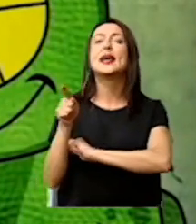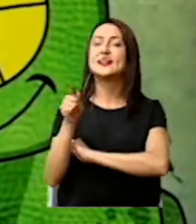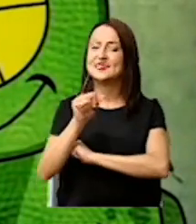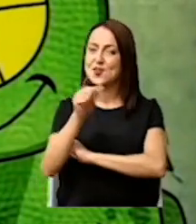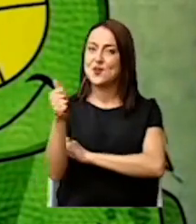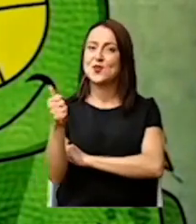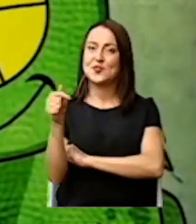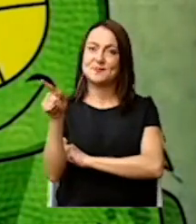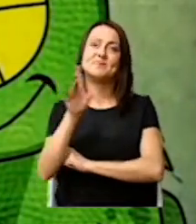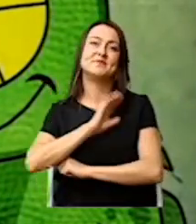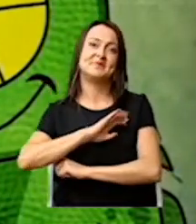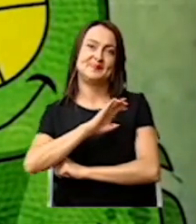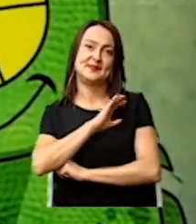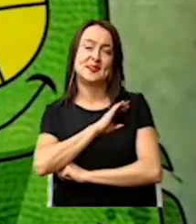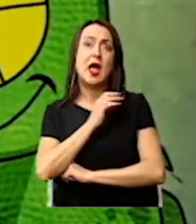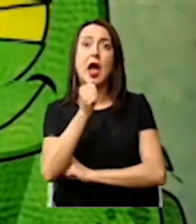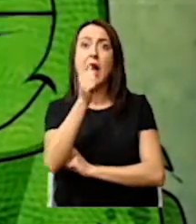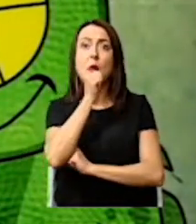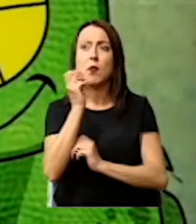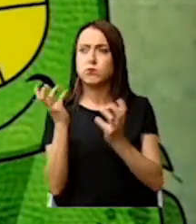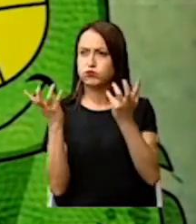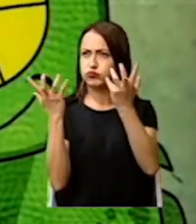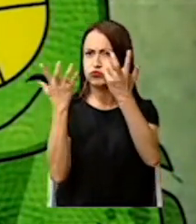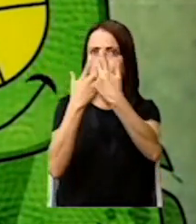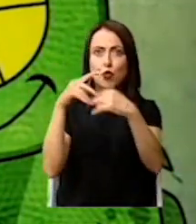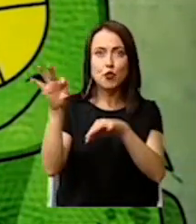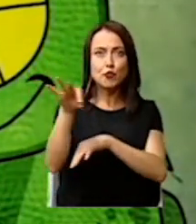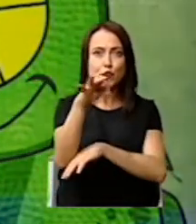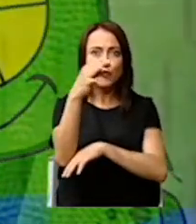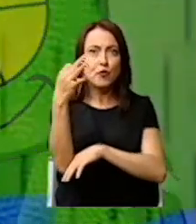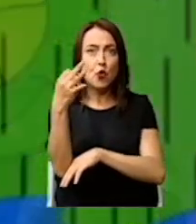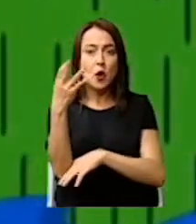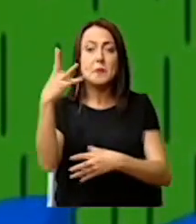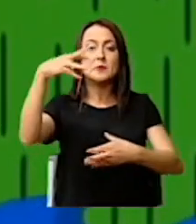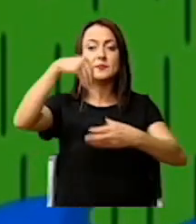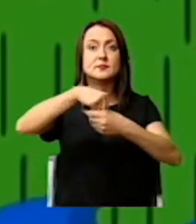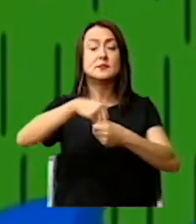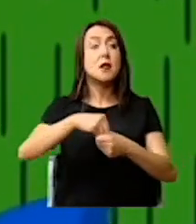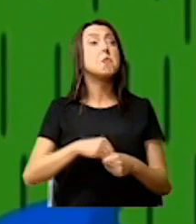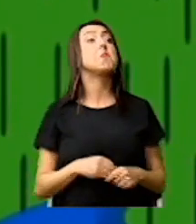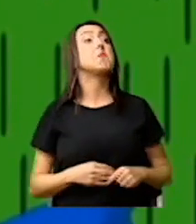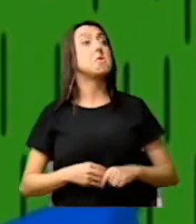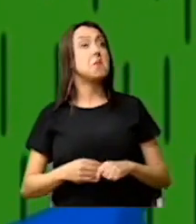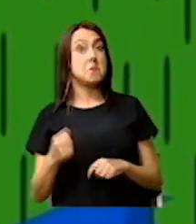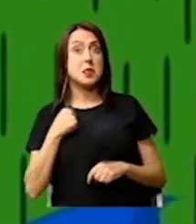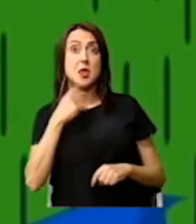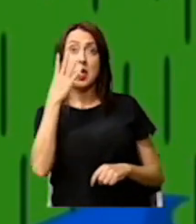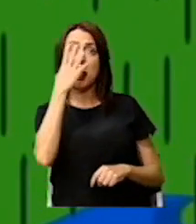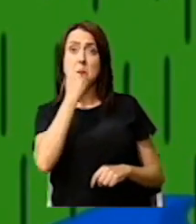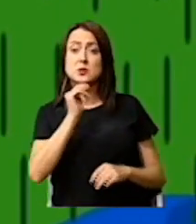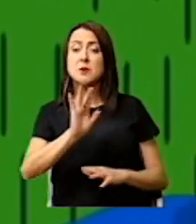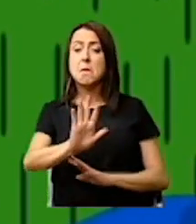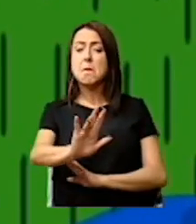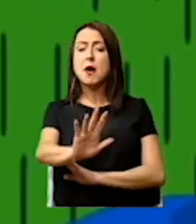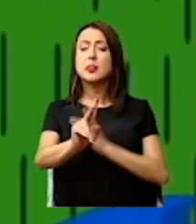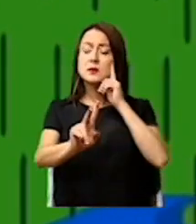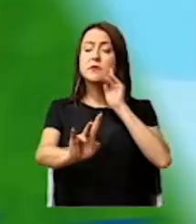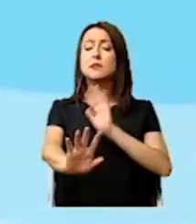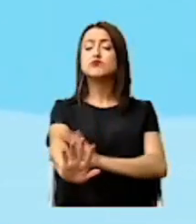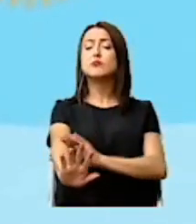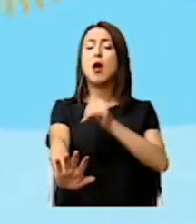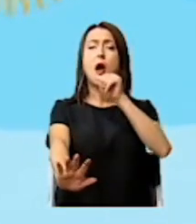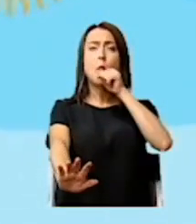sus gracias. El agua adopta la forma del recipiente que la contiene. ¡Mi hermosa patita se ve a través del